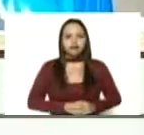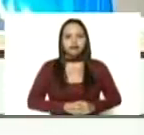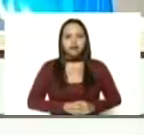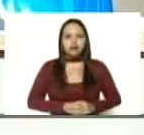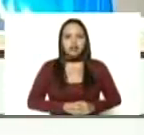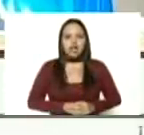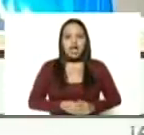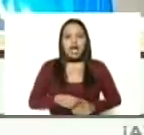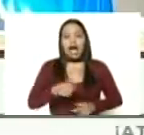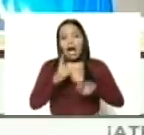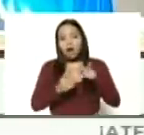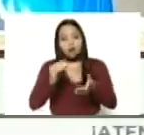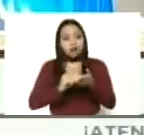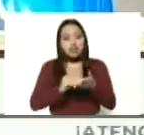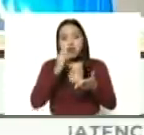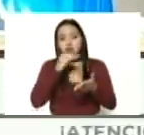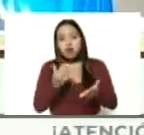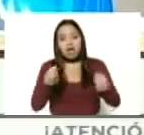desencuentros.